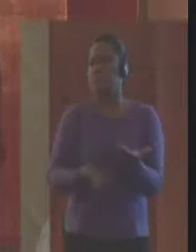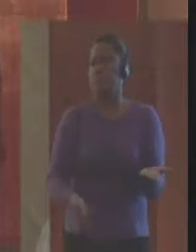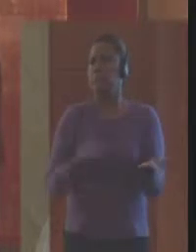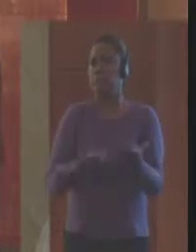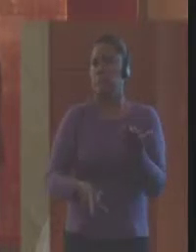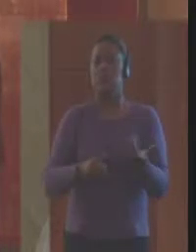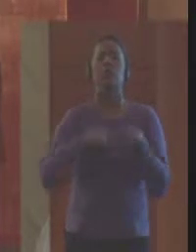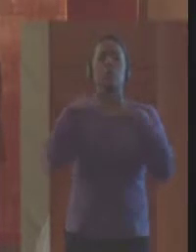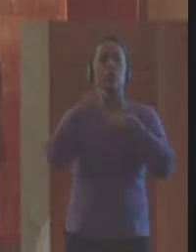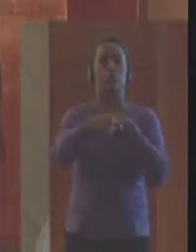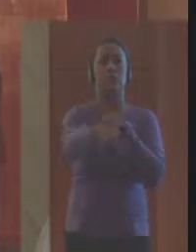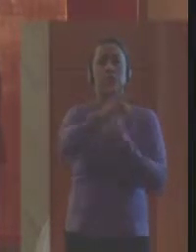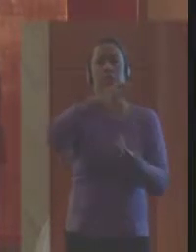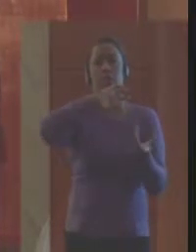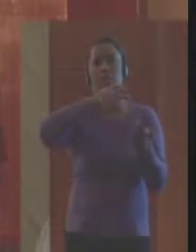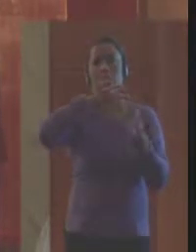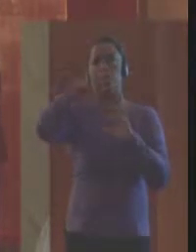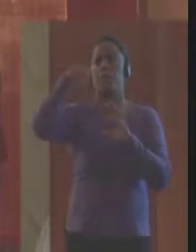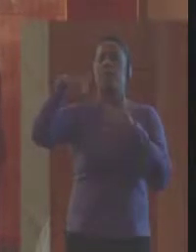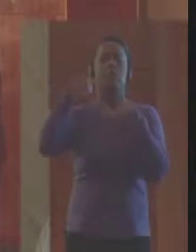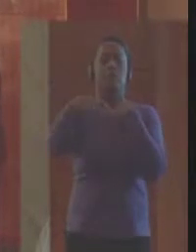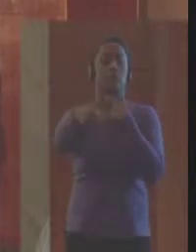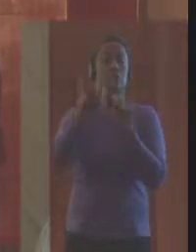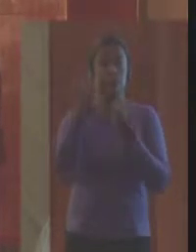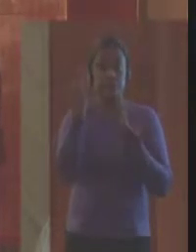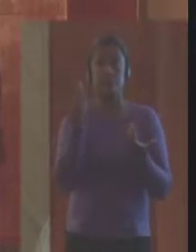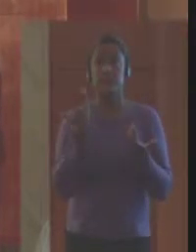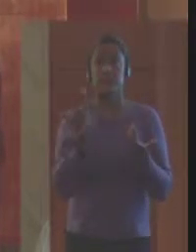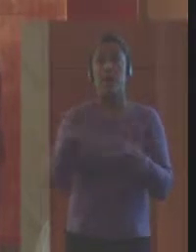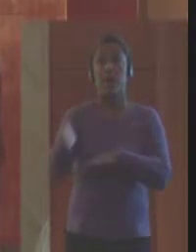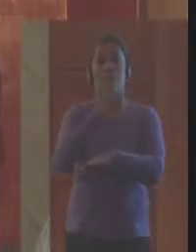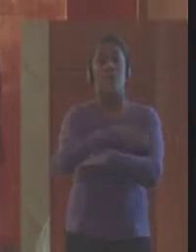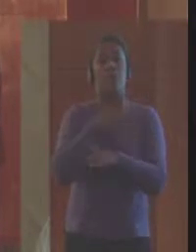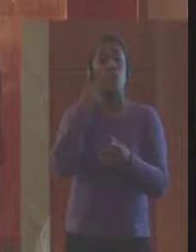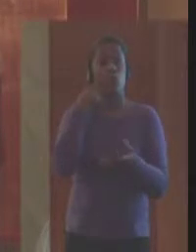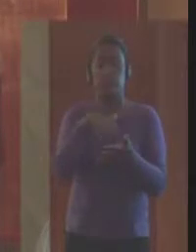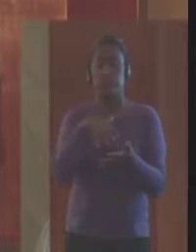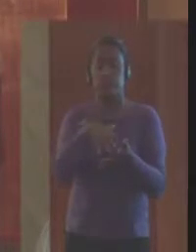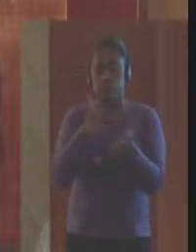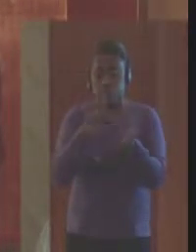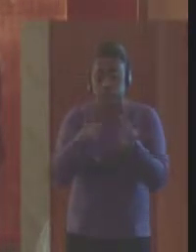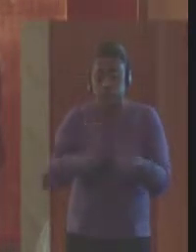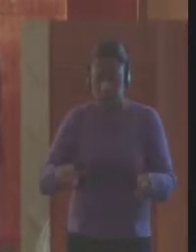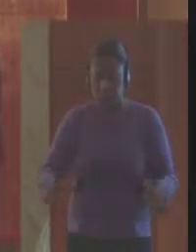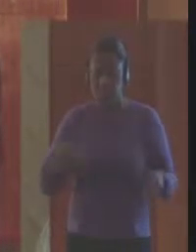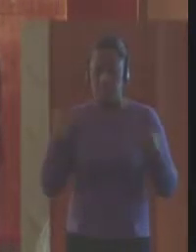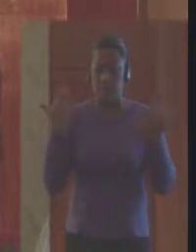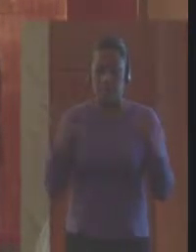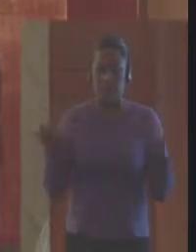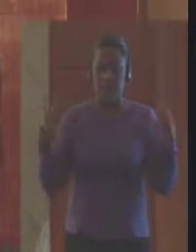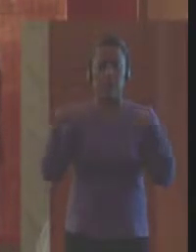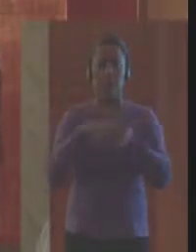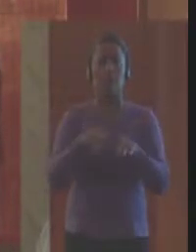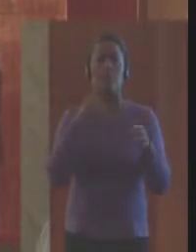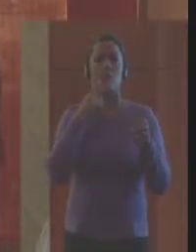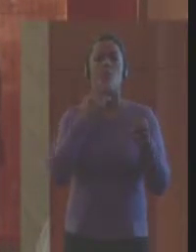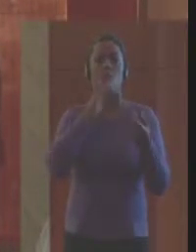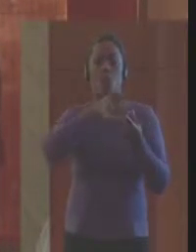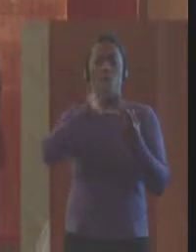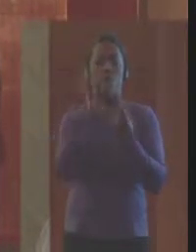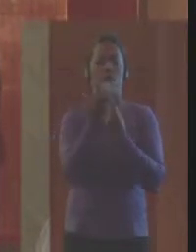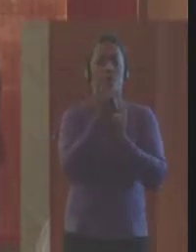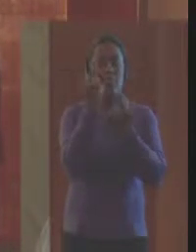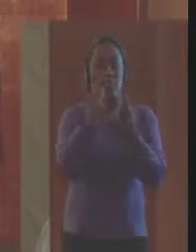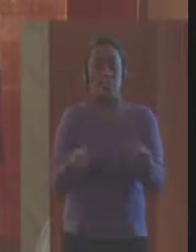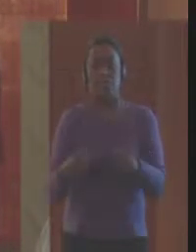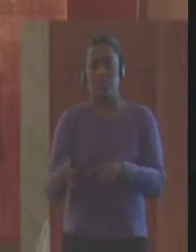implicando mayor frecuencia de esos fenómenos. Hicimos recientemente un estudio que se llamó el Plan Regional Integral de Cambio Climático